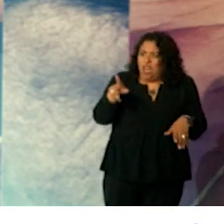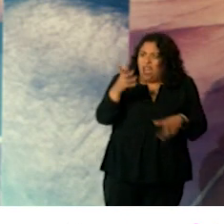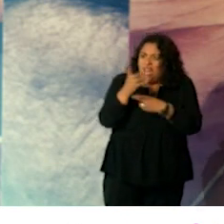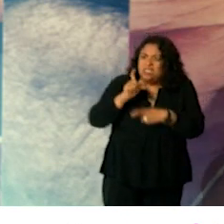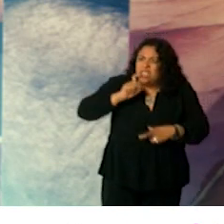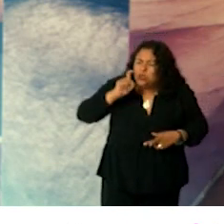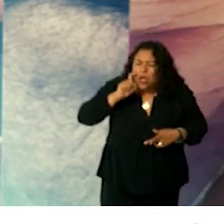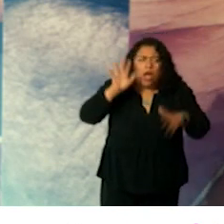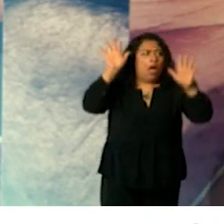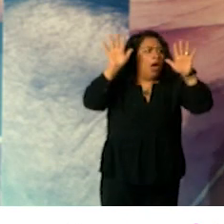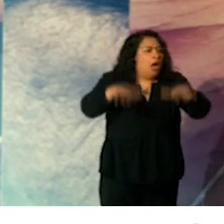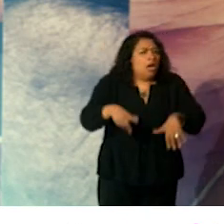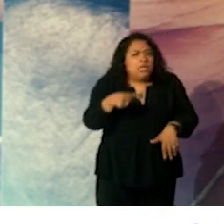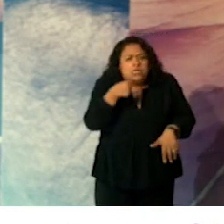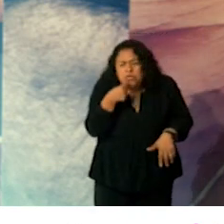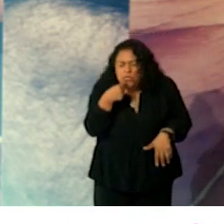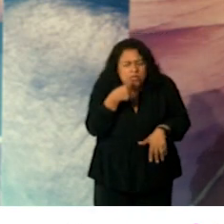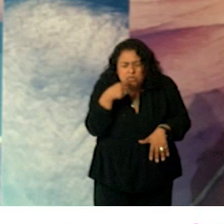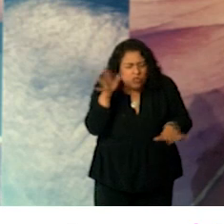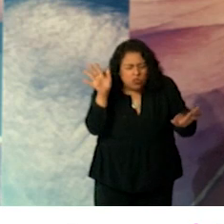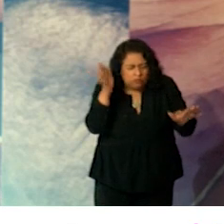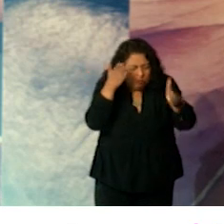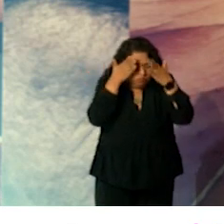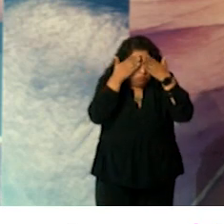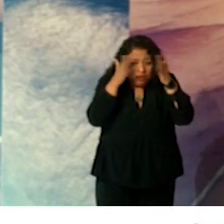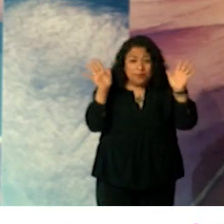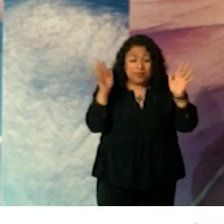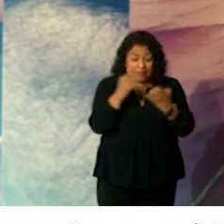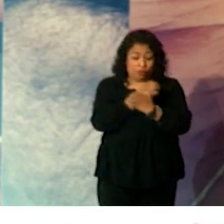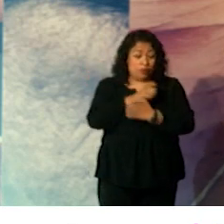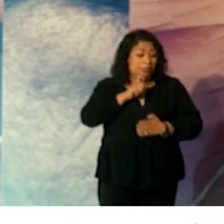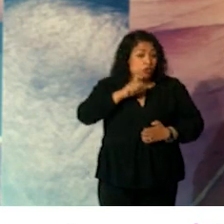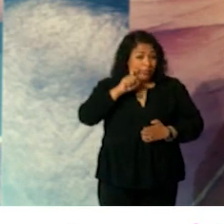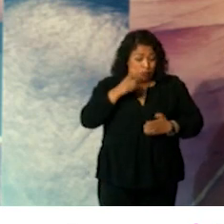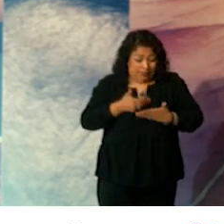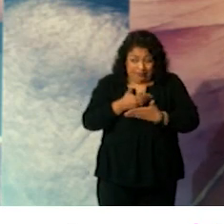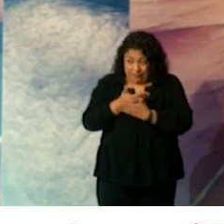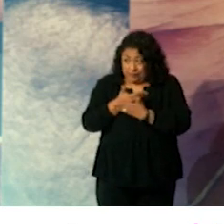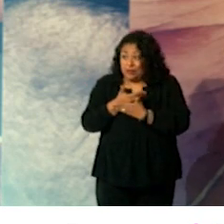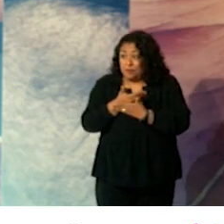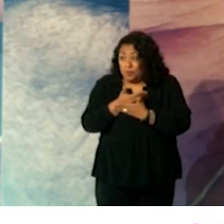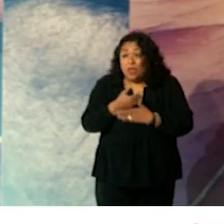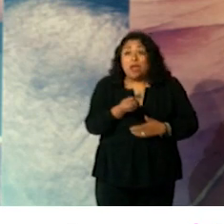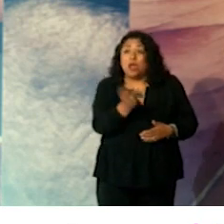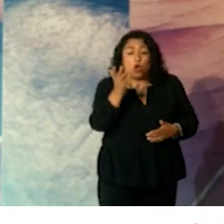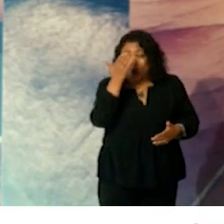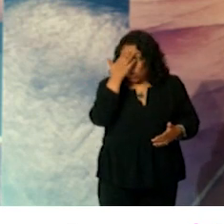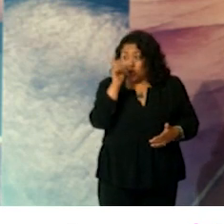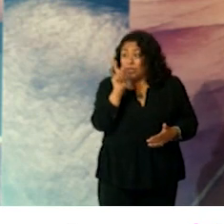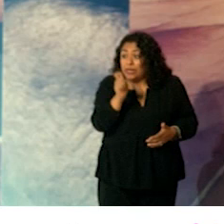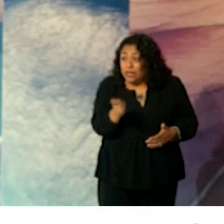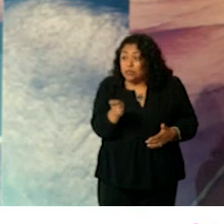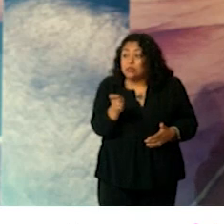sexual, los niños los van a perturbar. Educación sexual y reproductiva, para aquellos y aquellas que tal vez no lo conozcan,